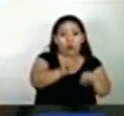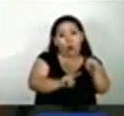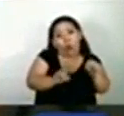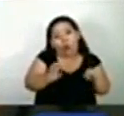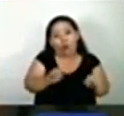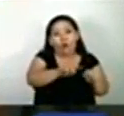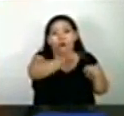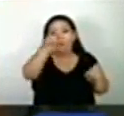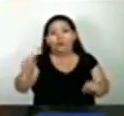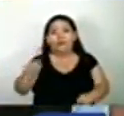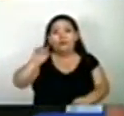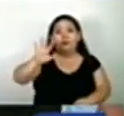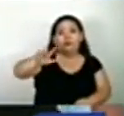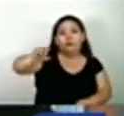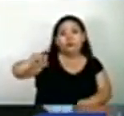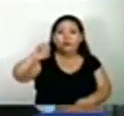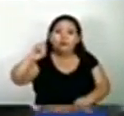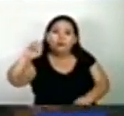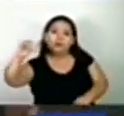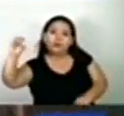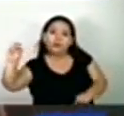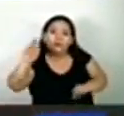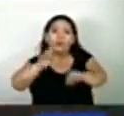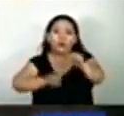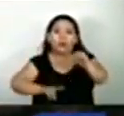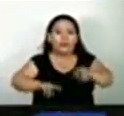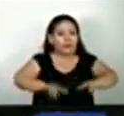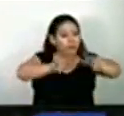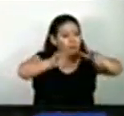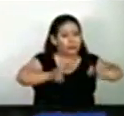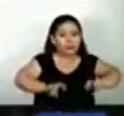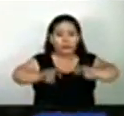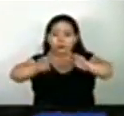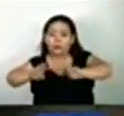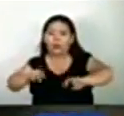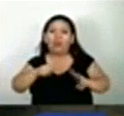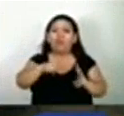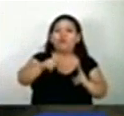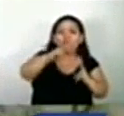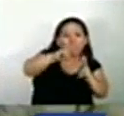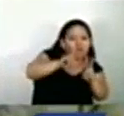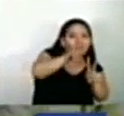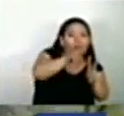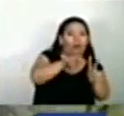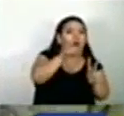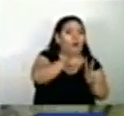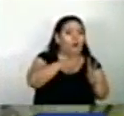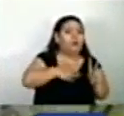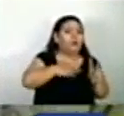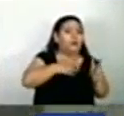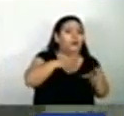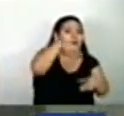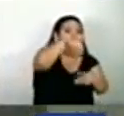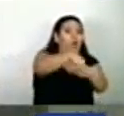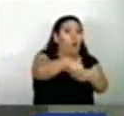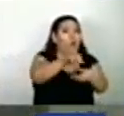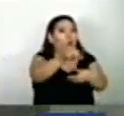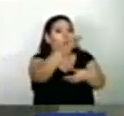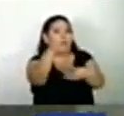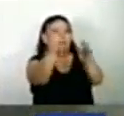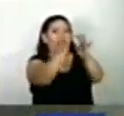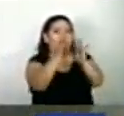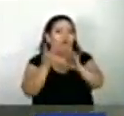los $5,000 las investigaciones detallan que los detenidos forman parte de una estructura transnacional que opera en